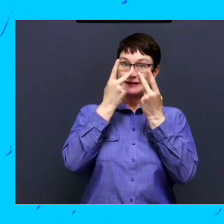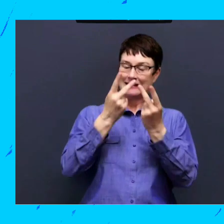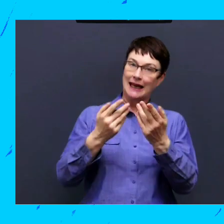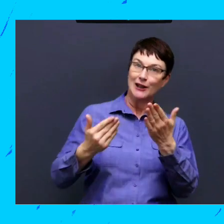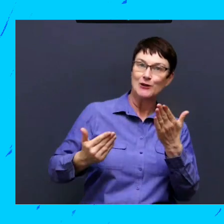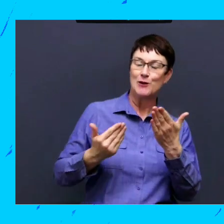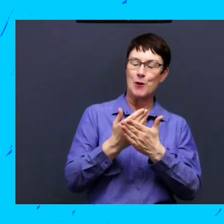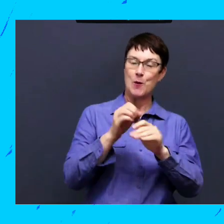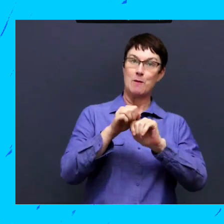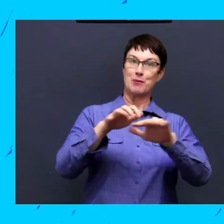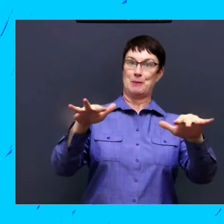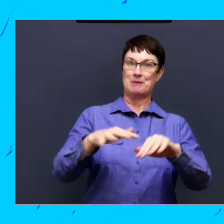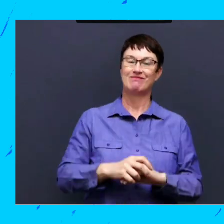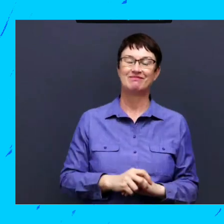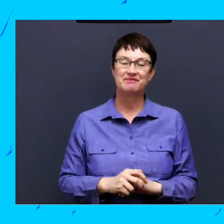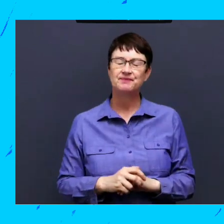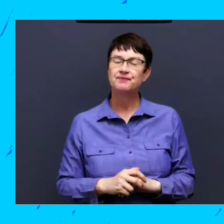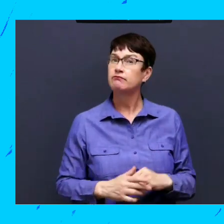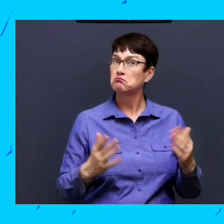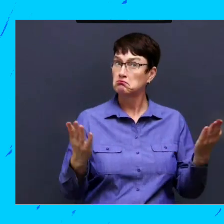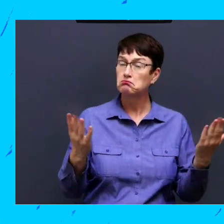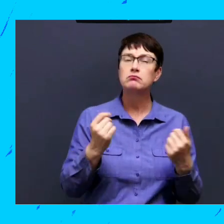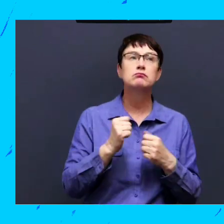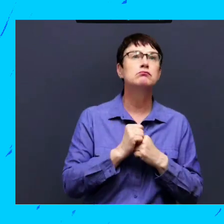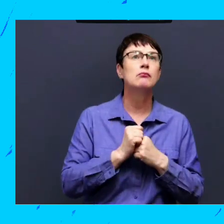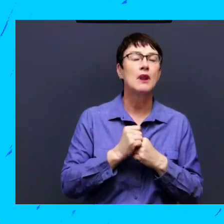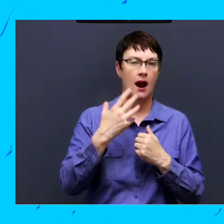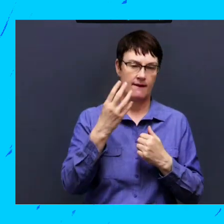estoy aquí para discutirlo. Pero tenemos una,